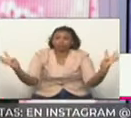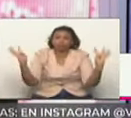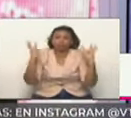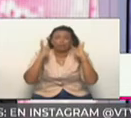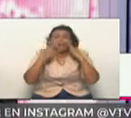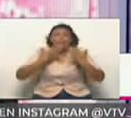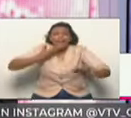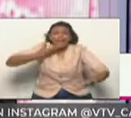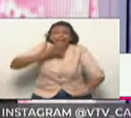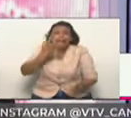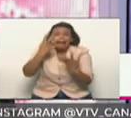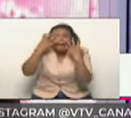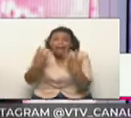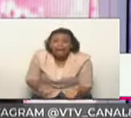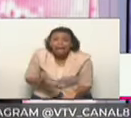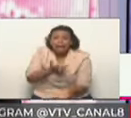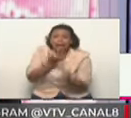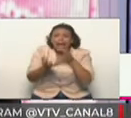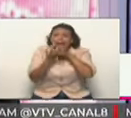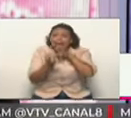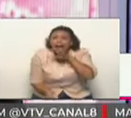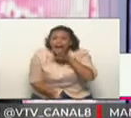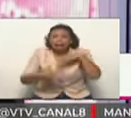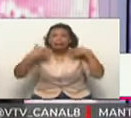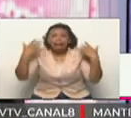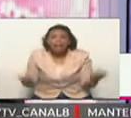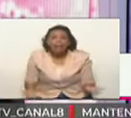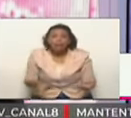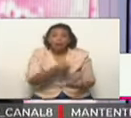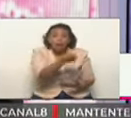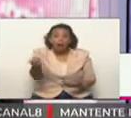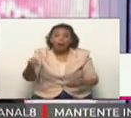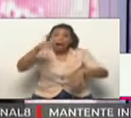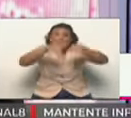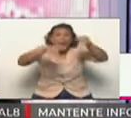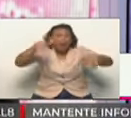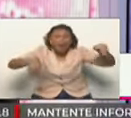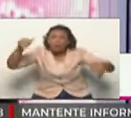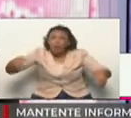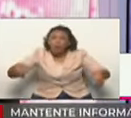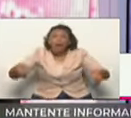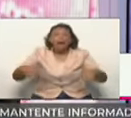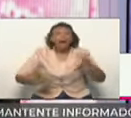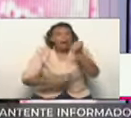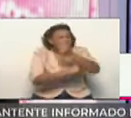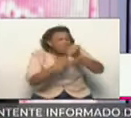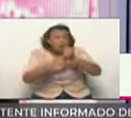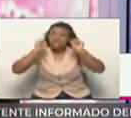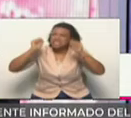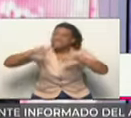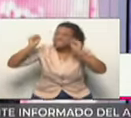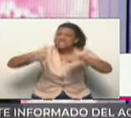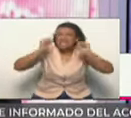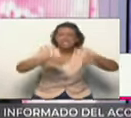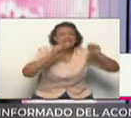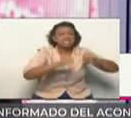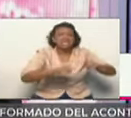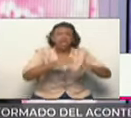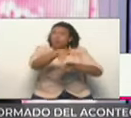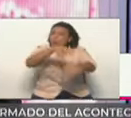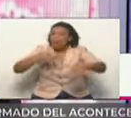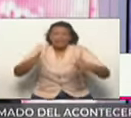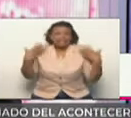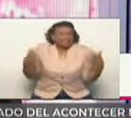que todos los países estén en consenso, te apoyen y además de manera